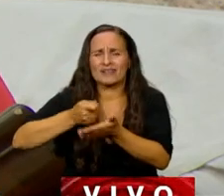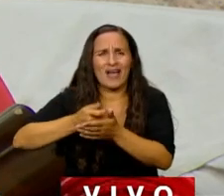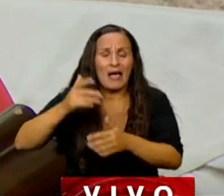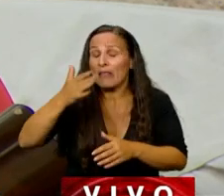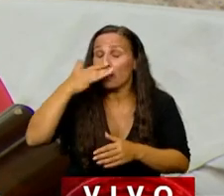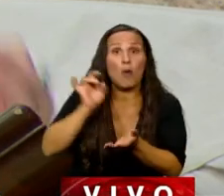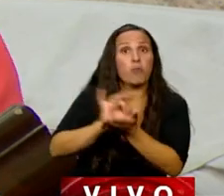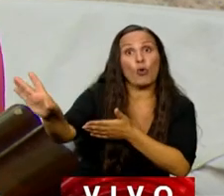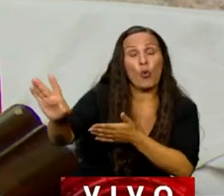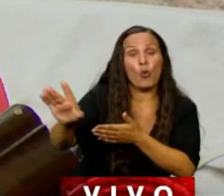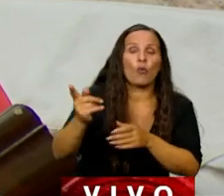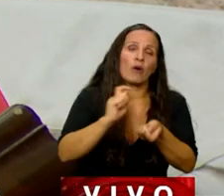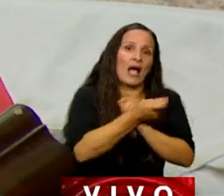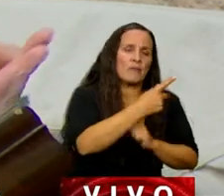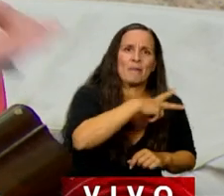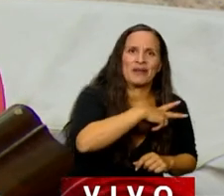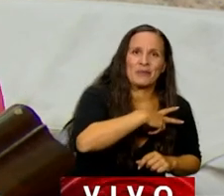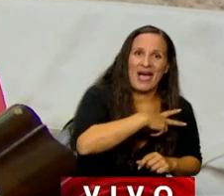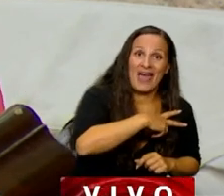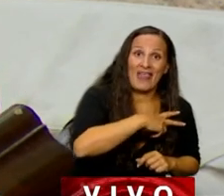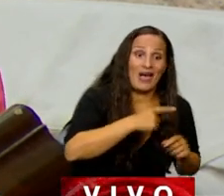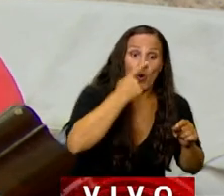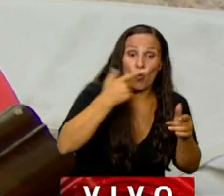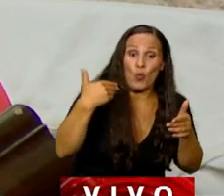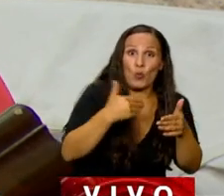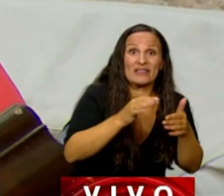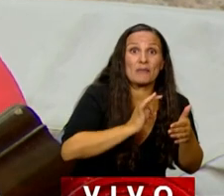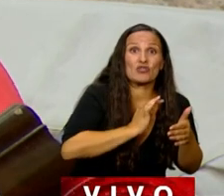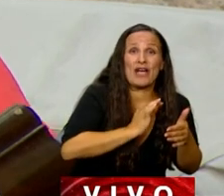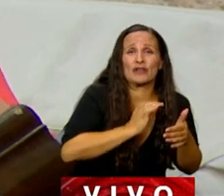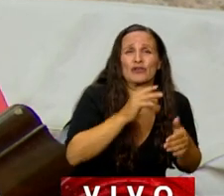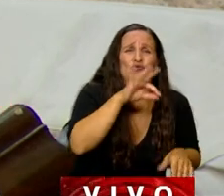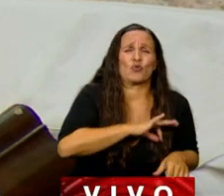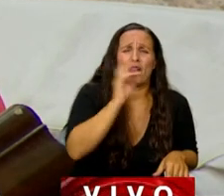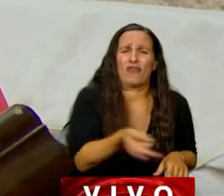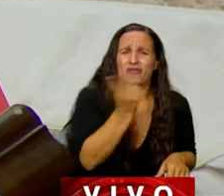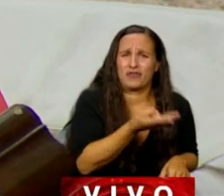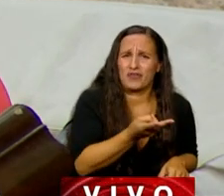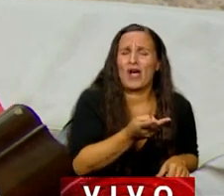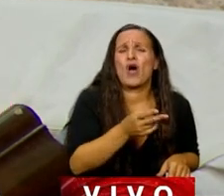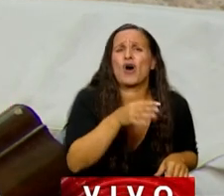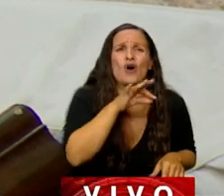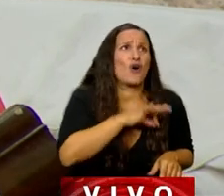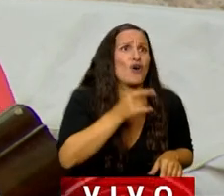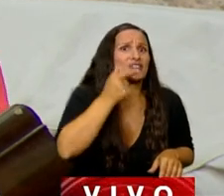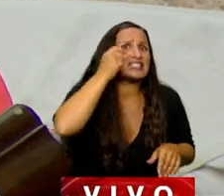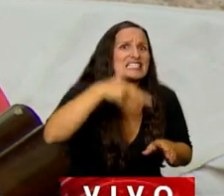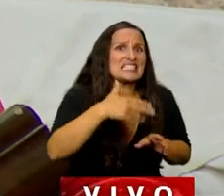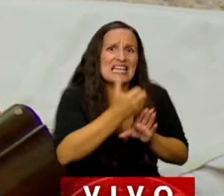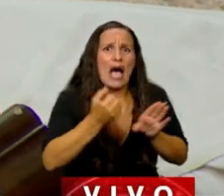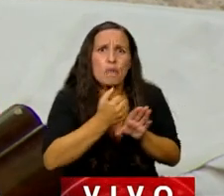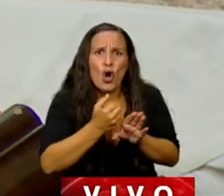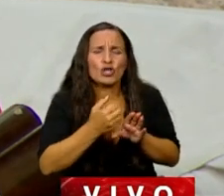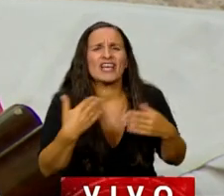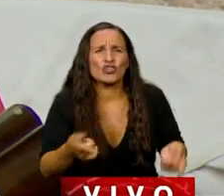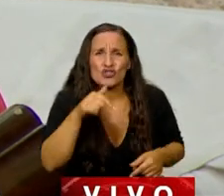y las privatizaciones han trabajado los últimos años con salarios miserables o directamente sin aportes y por lo tanto